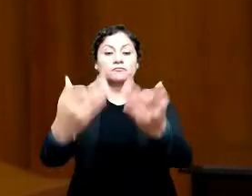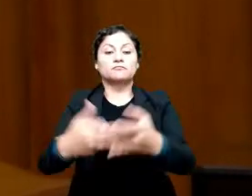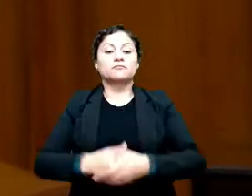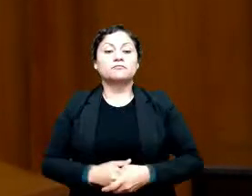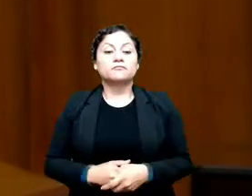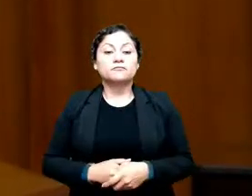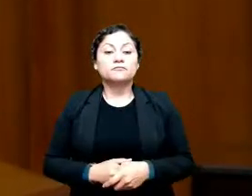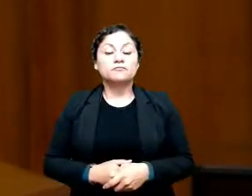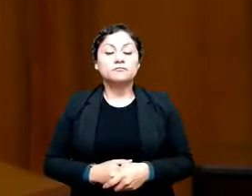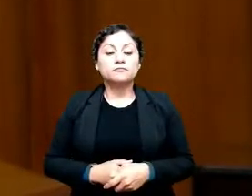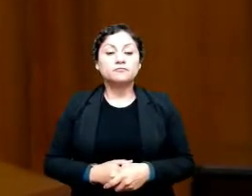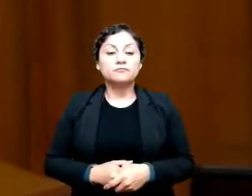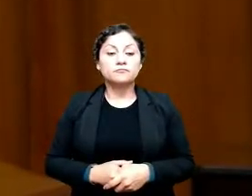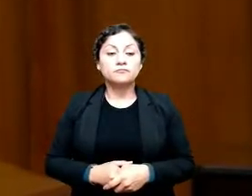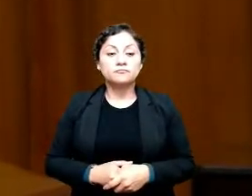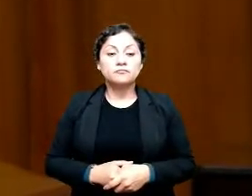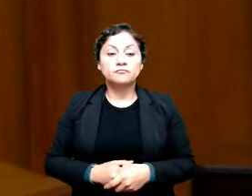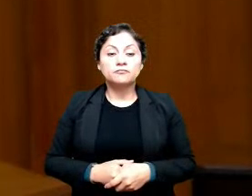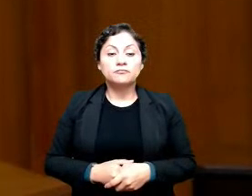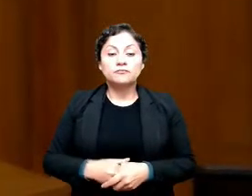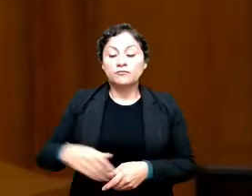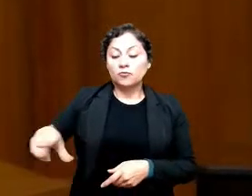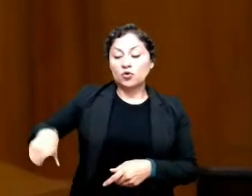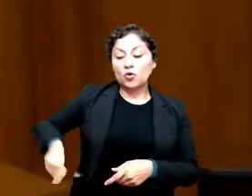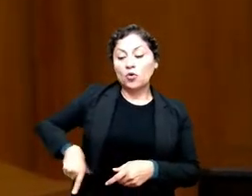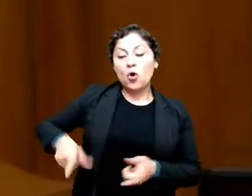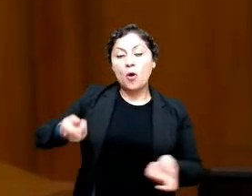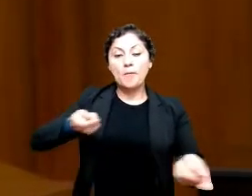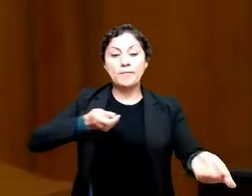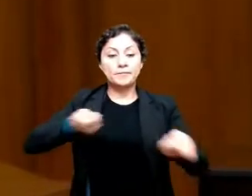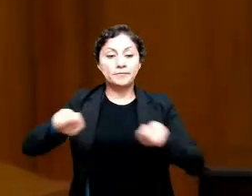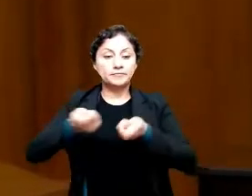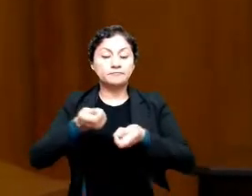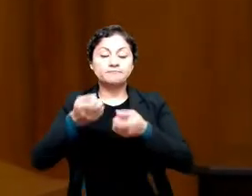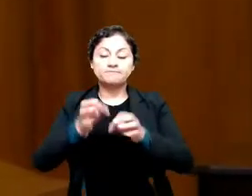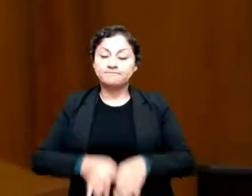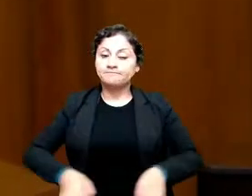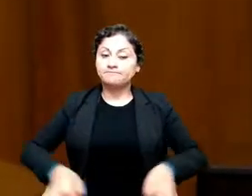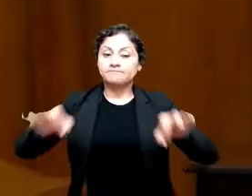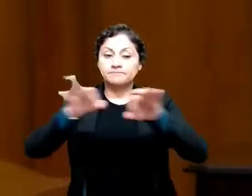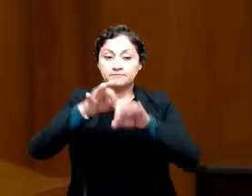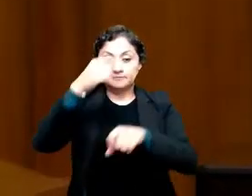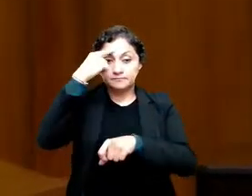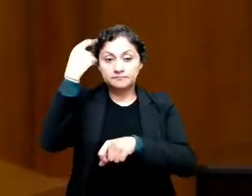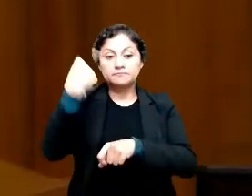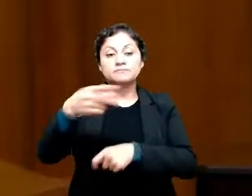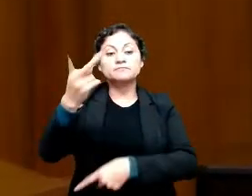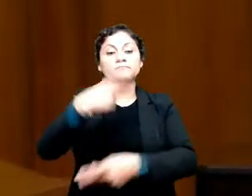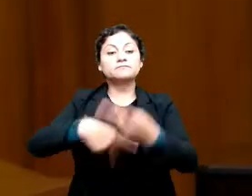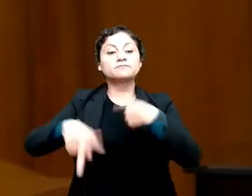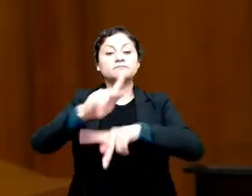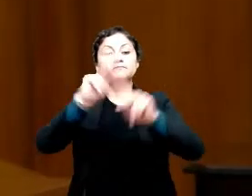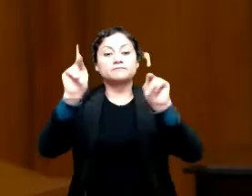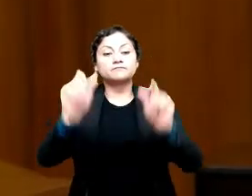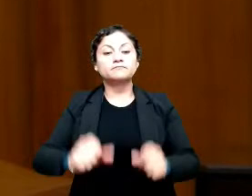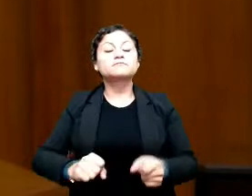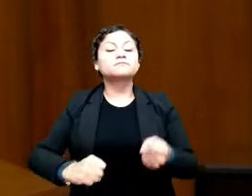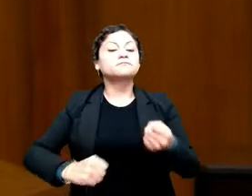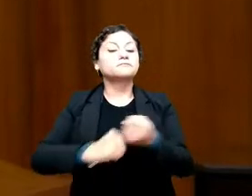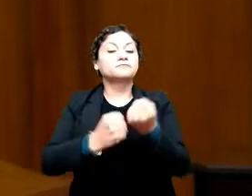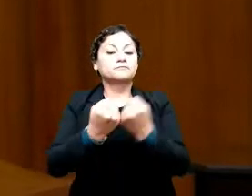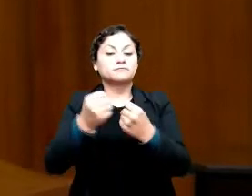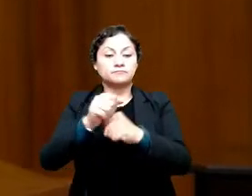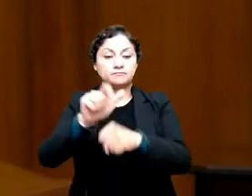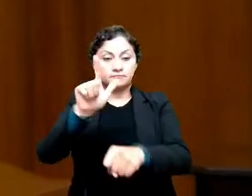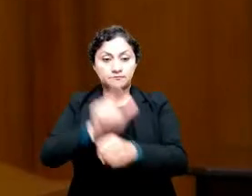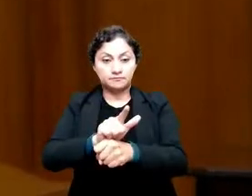La gobernabilidad es la condición indispensable para la estabilidad y la paz social, que da sustento a la unidad